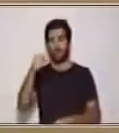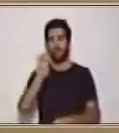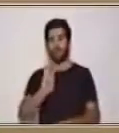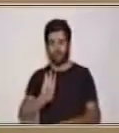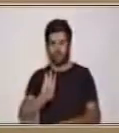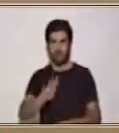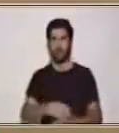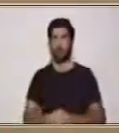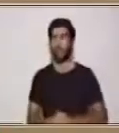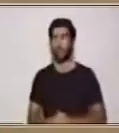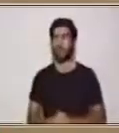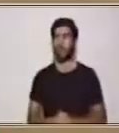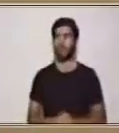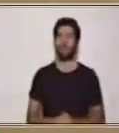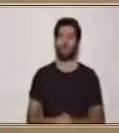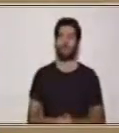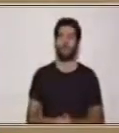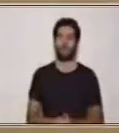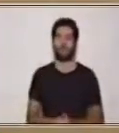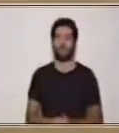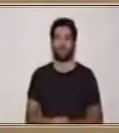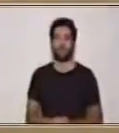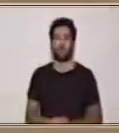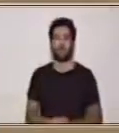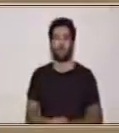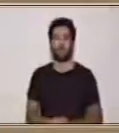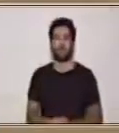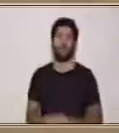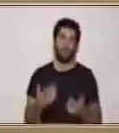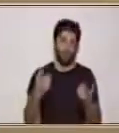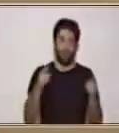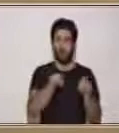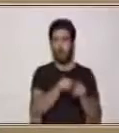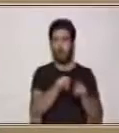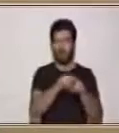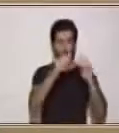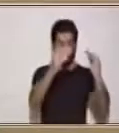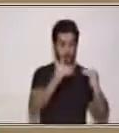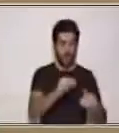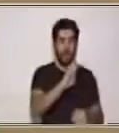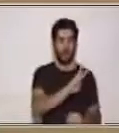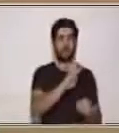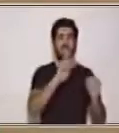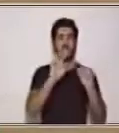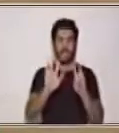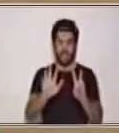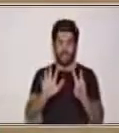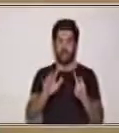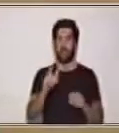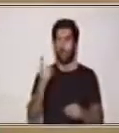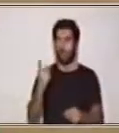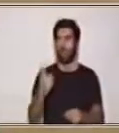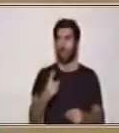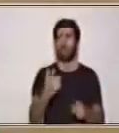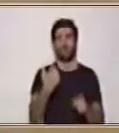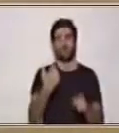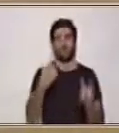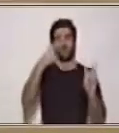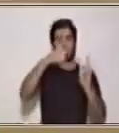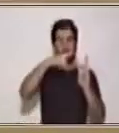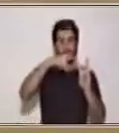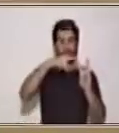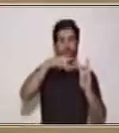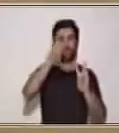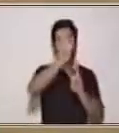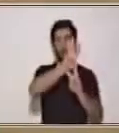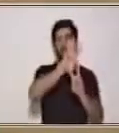dividido 3. ¿Sí? Igual, acá 27, vamos a sacar la raíz cúbica y